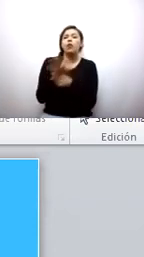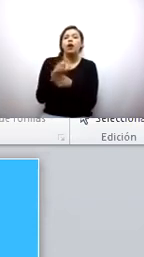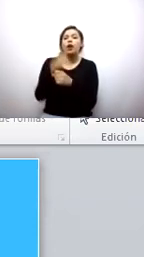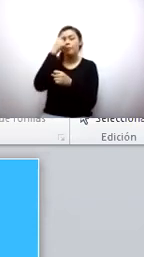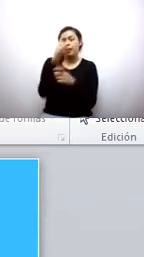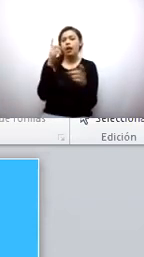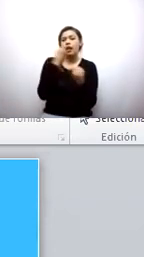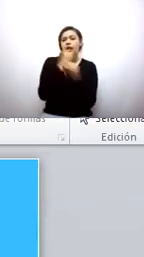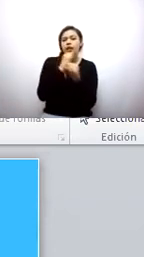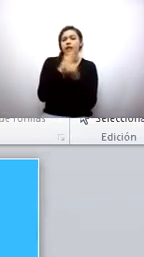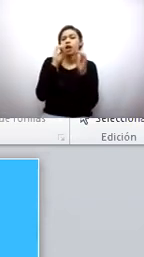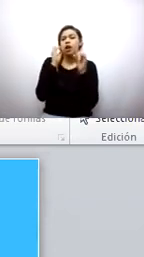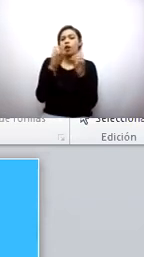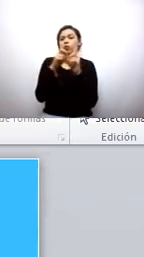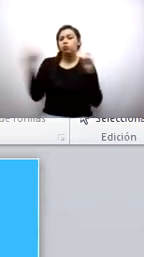distancia?